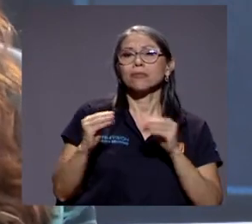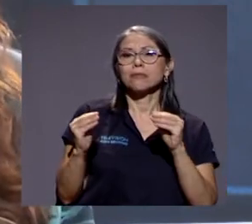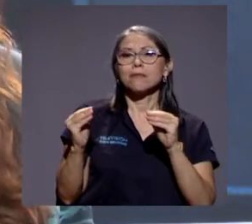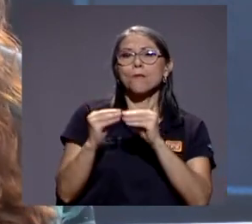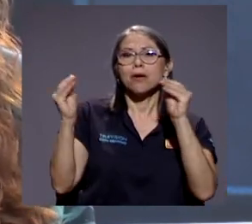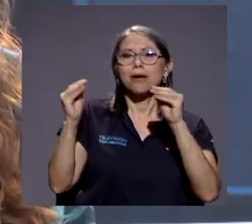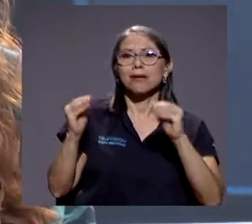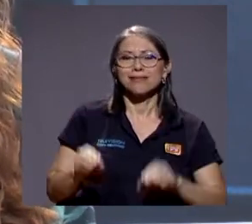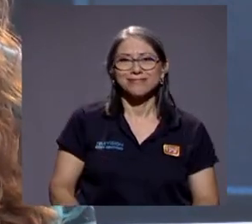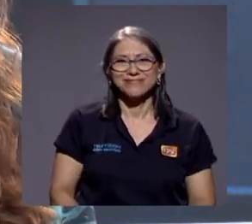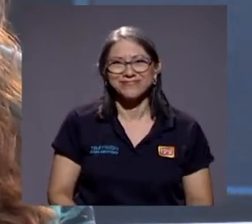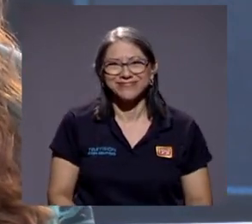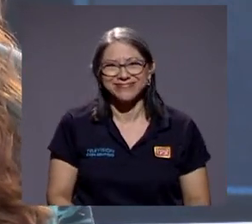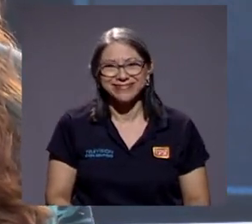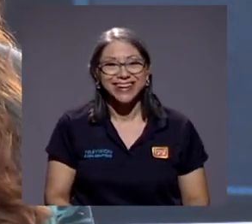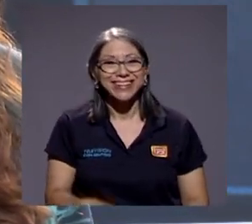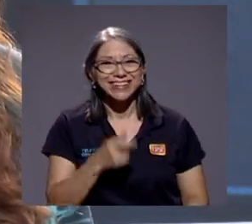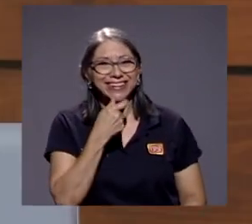bueno